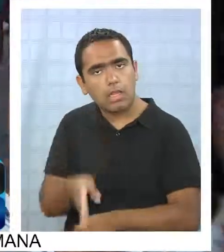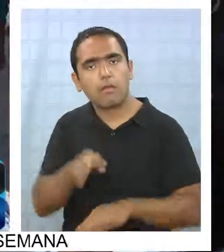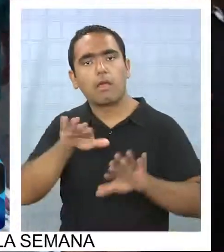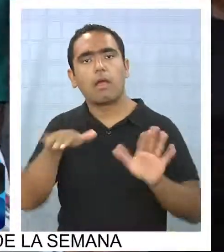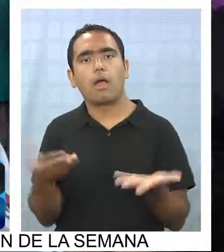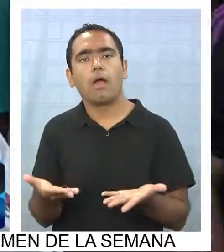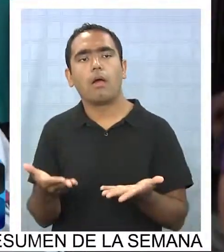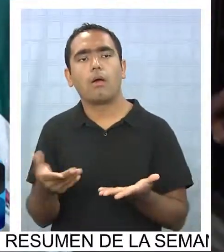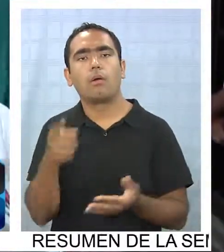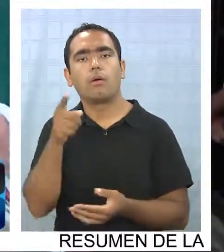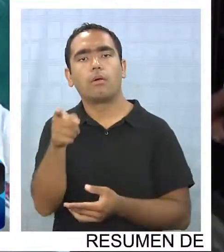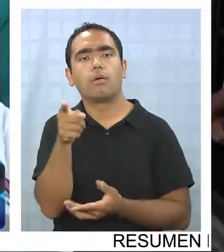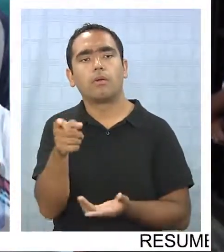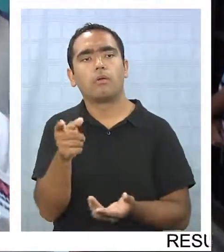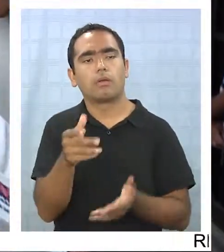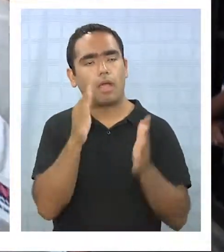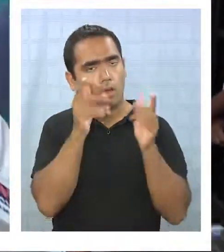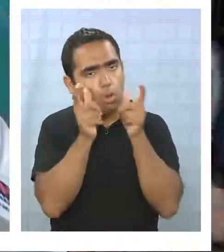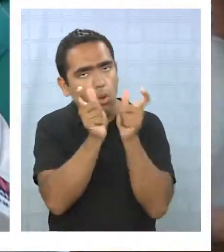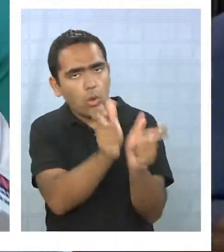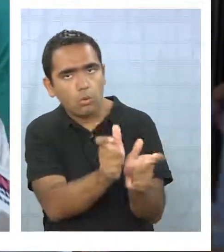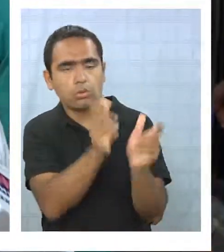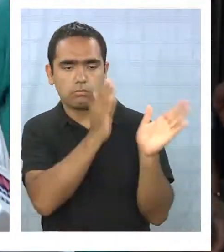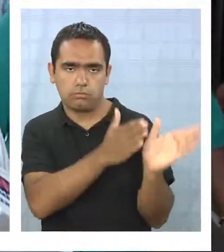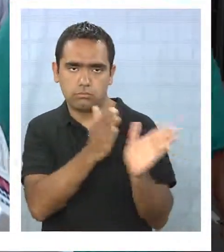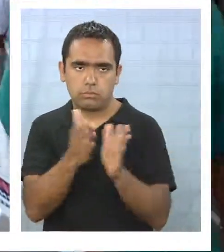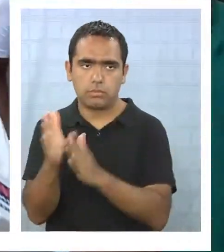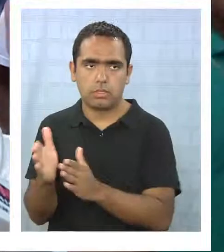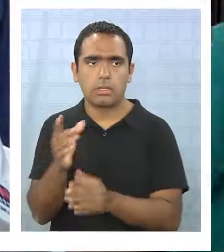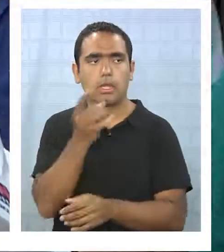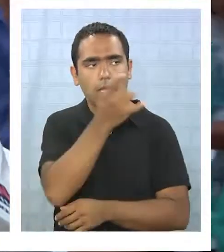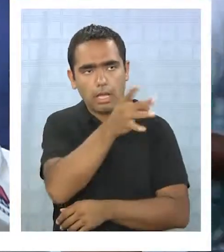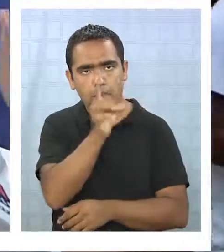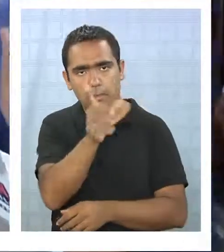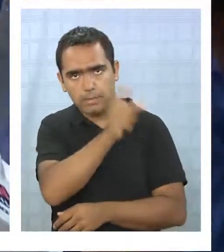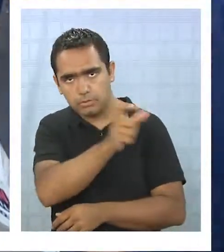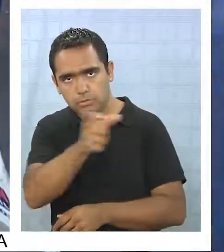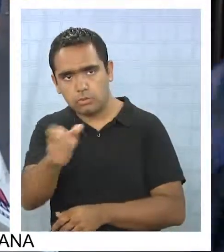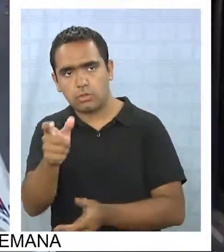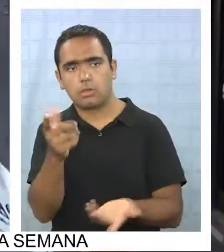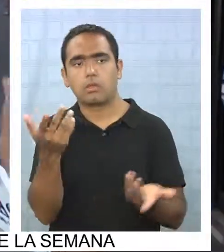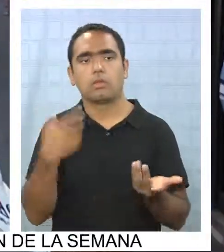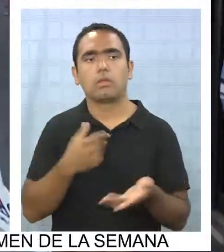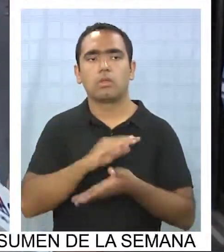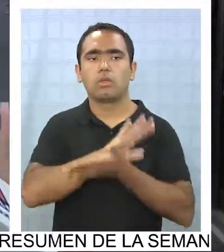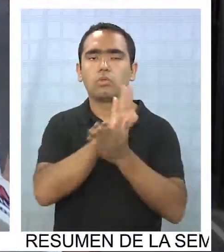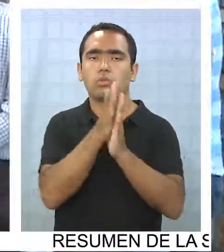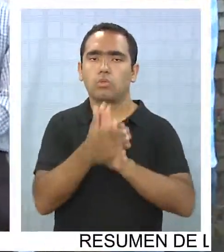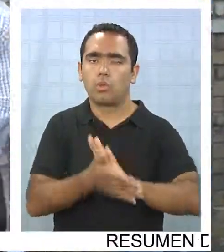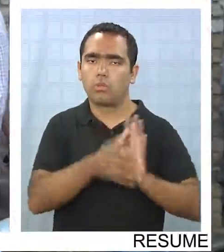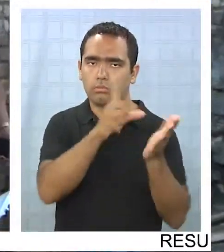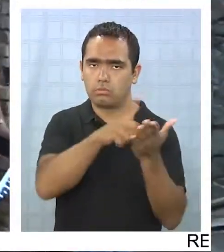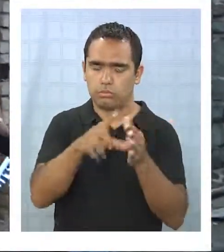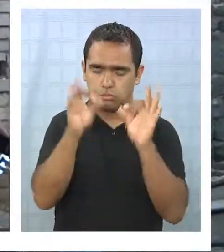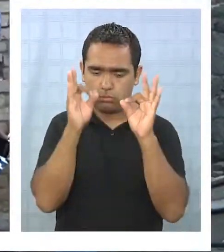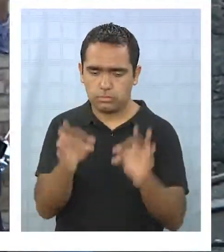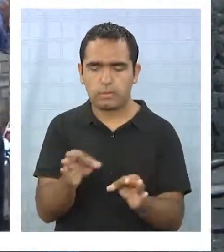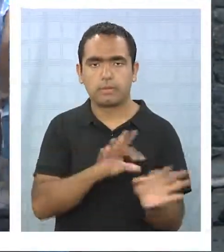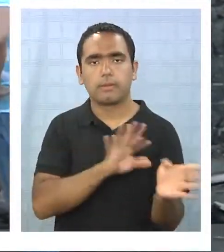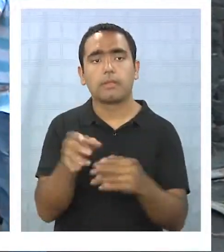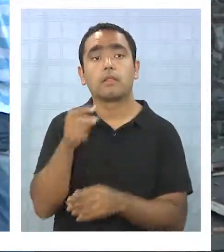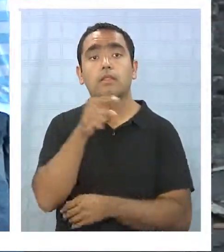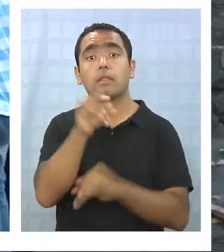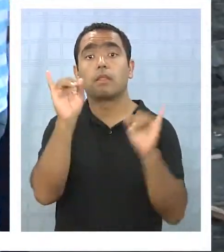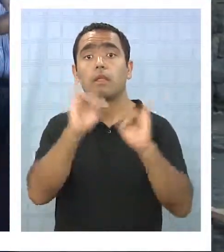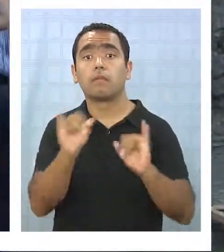tiene que ahora poner bien las cosas como corresponde. Cada persona en su lugar y todo lo que corresponde en su lugar. De